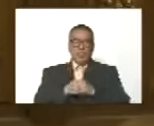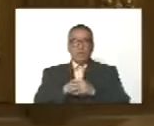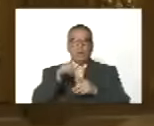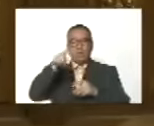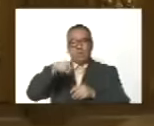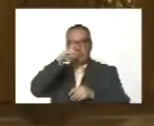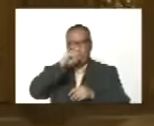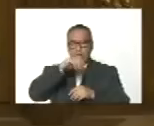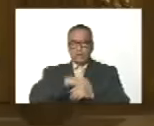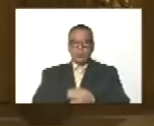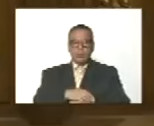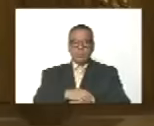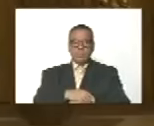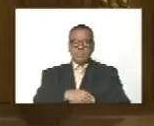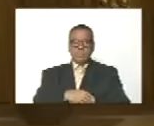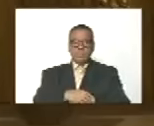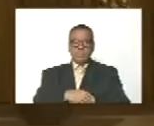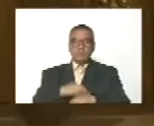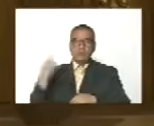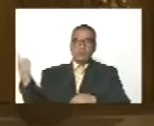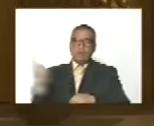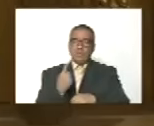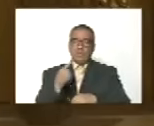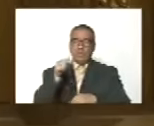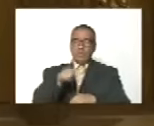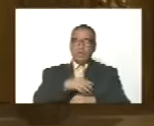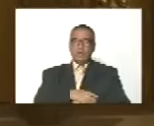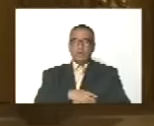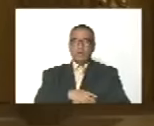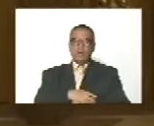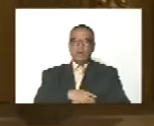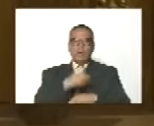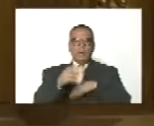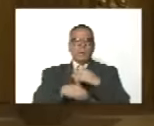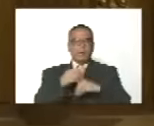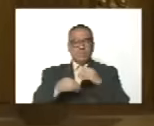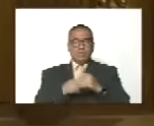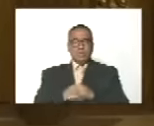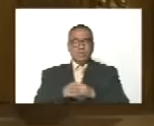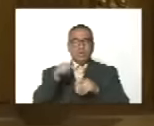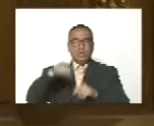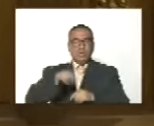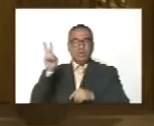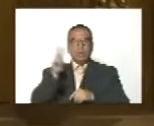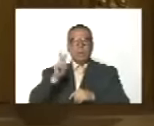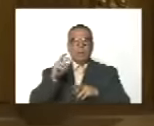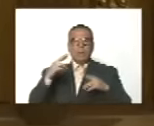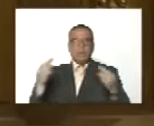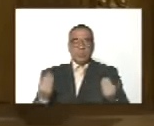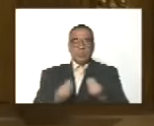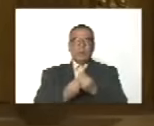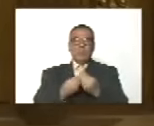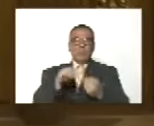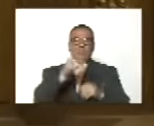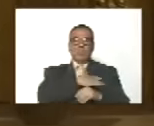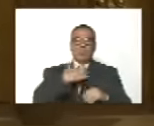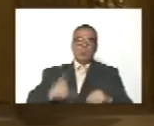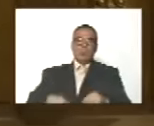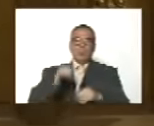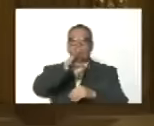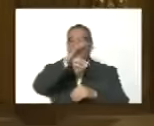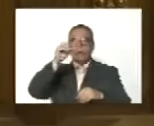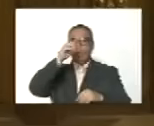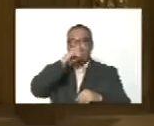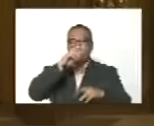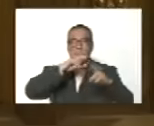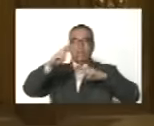este año, y traía a colación, cumple Venezuela y la República Popular China 50